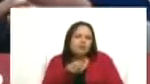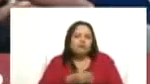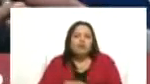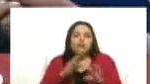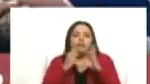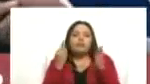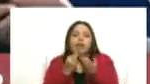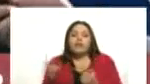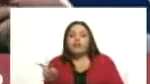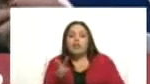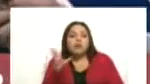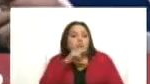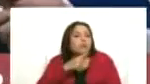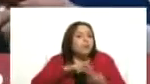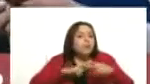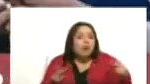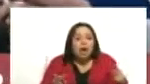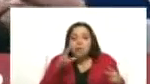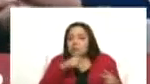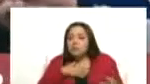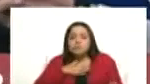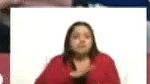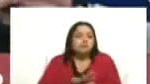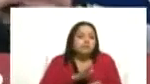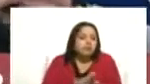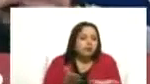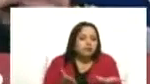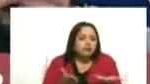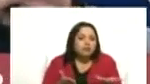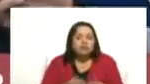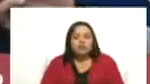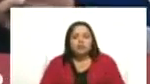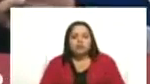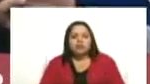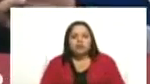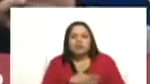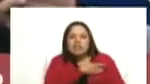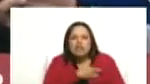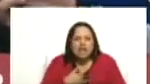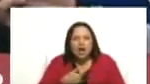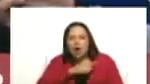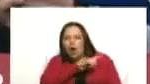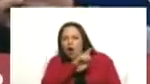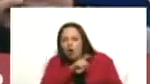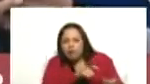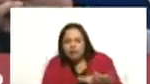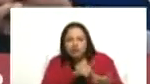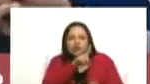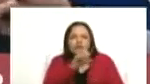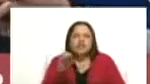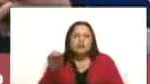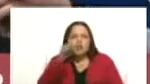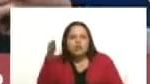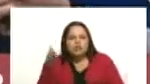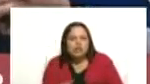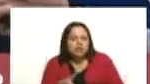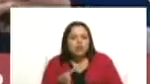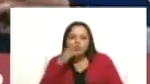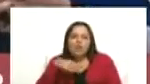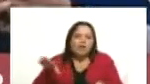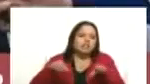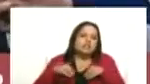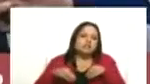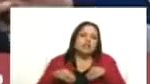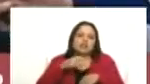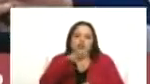familia venezolana no tenga paz, no tenga tranquilidad. Por eso tienen que ser unánimemente, en un 100%, repudiadas por la